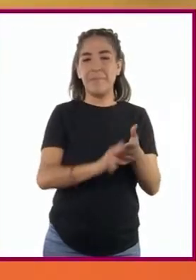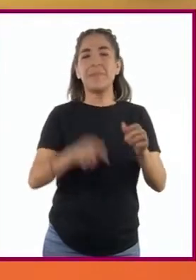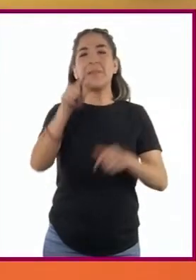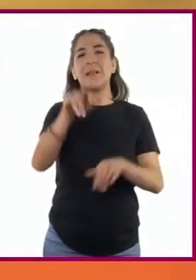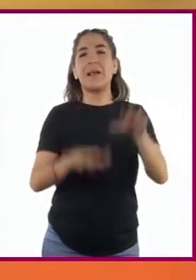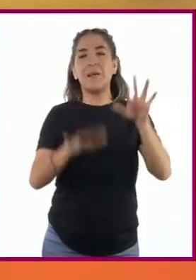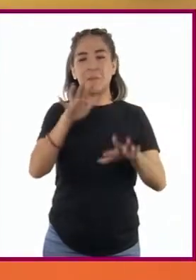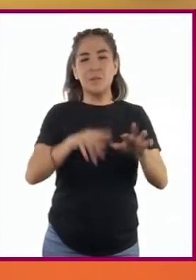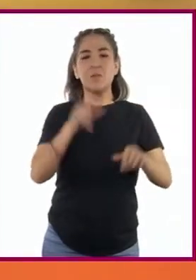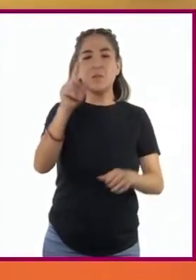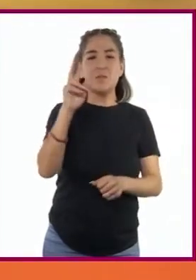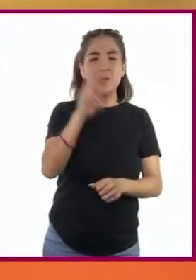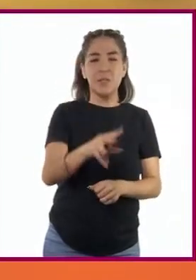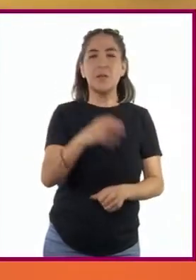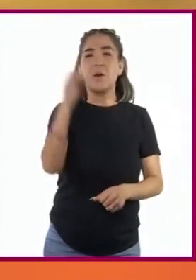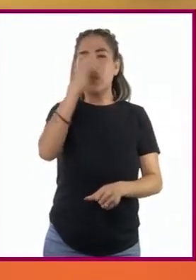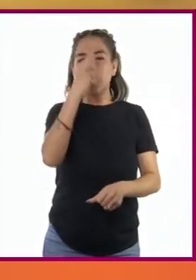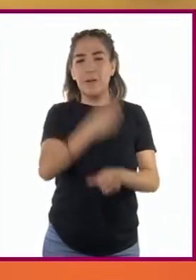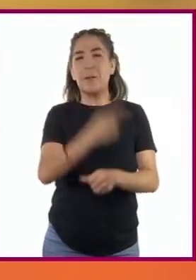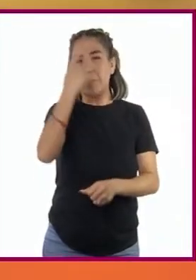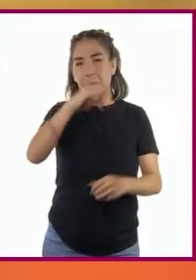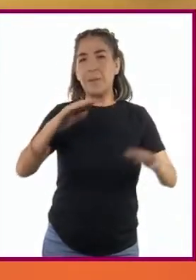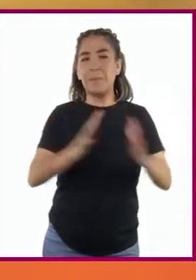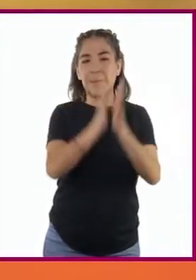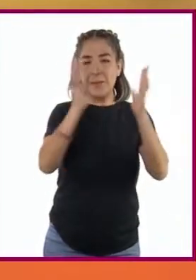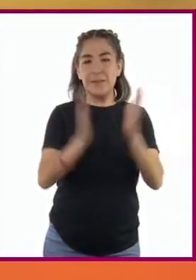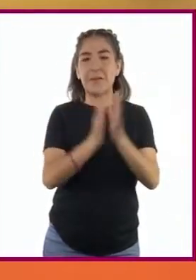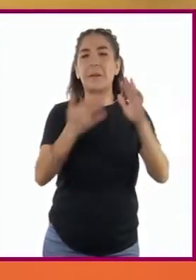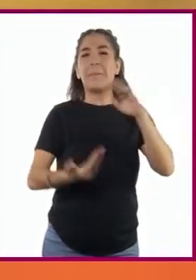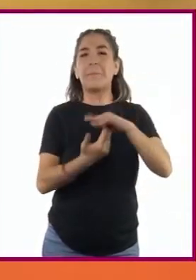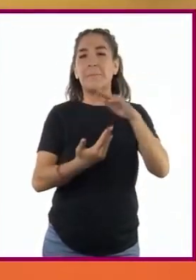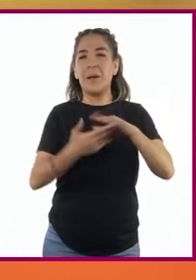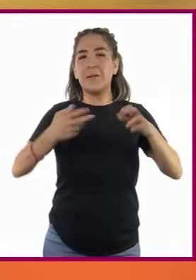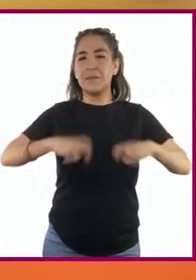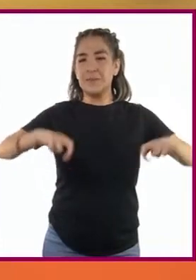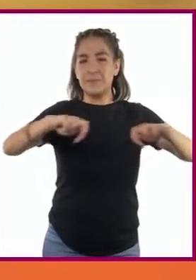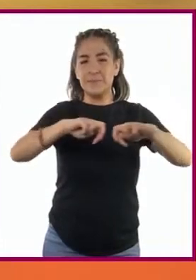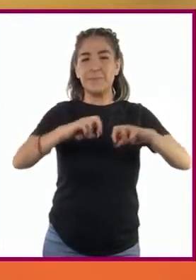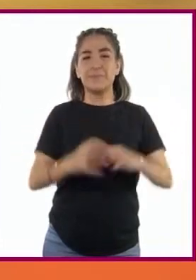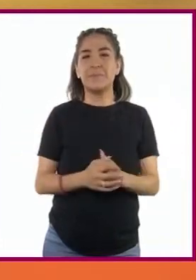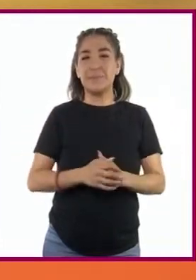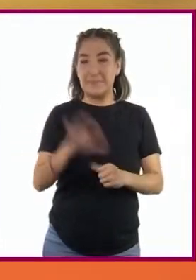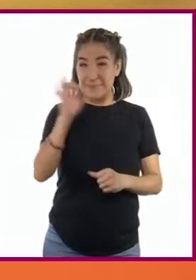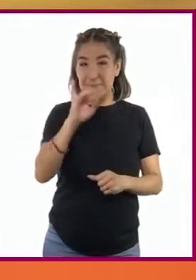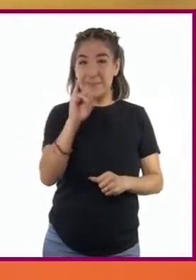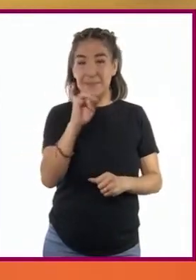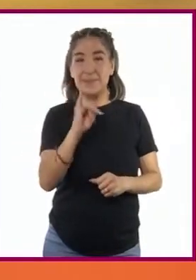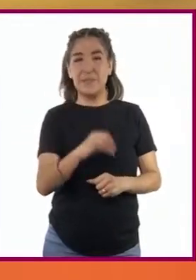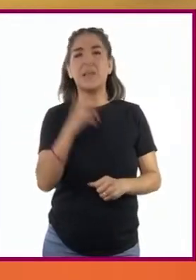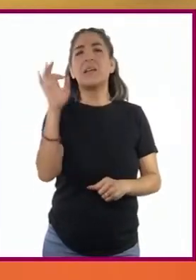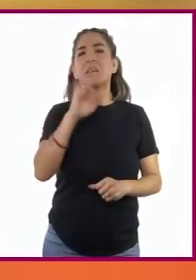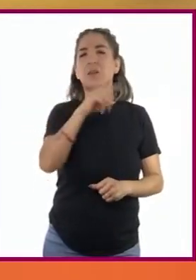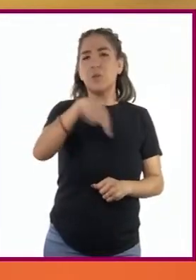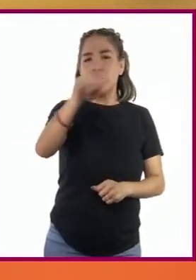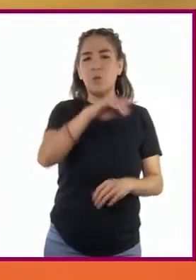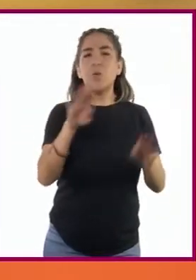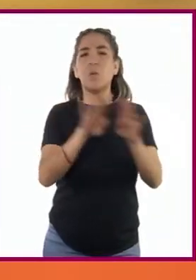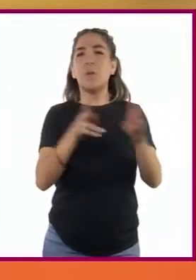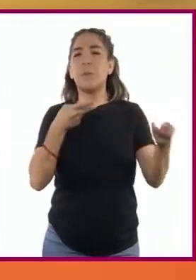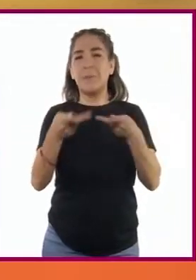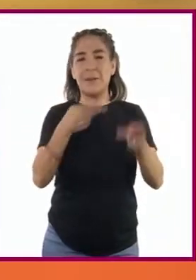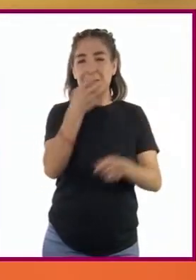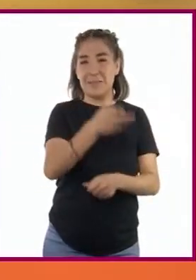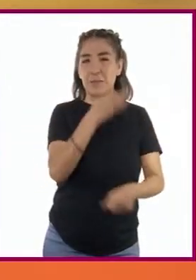vez han tenido la oportunidad de participar en una mesa redonda? Si es así, en algún momento de la preparación